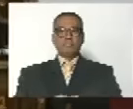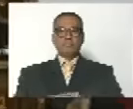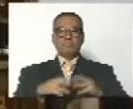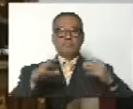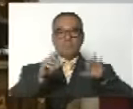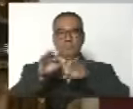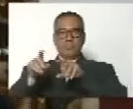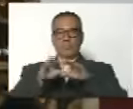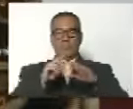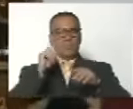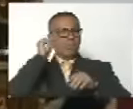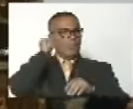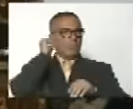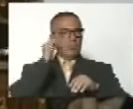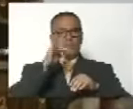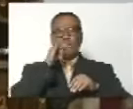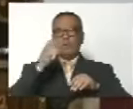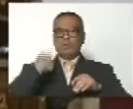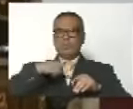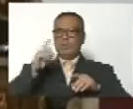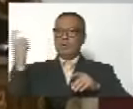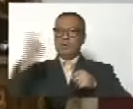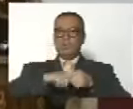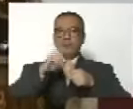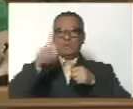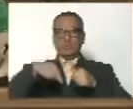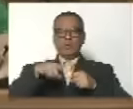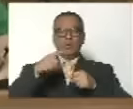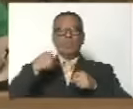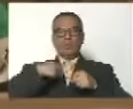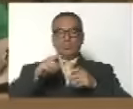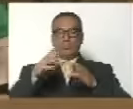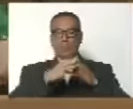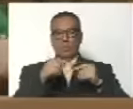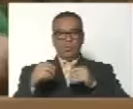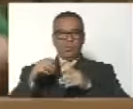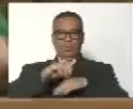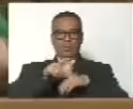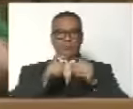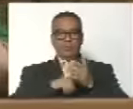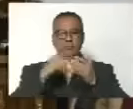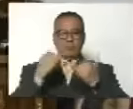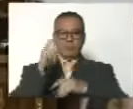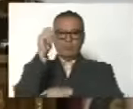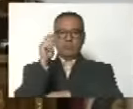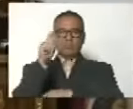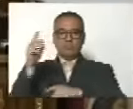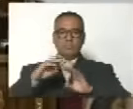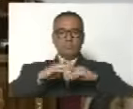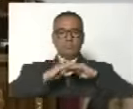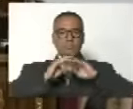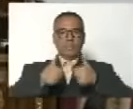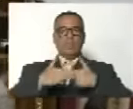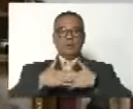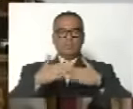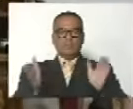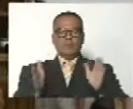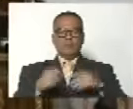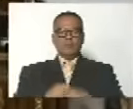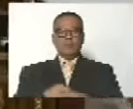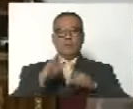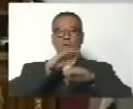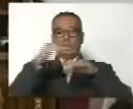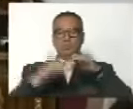Ciudadana secretaria, sírvase a informar si hay quórum. Hay quórum, ciudadano presidente. Se abre la sesión.